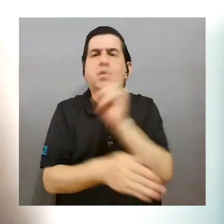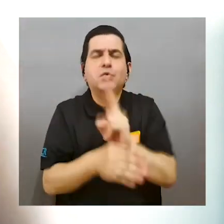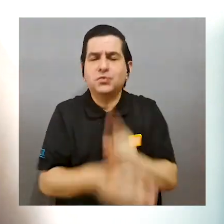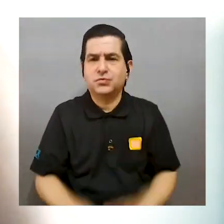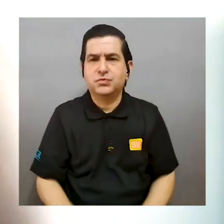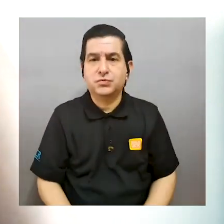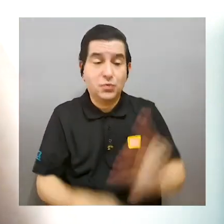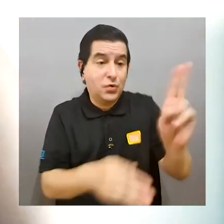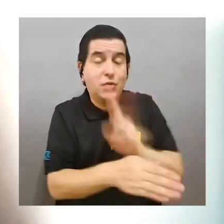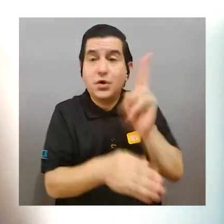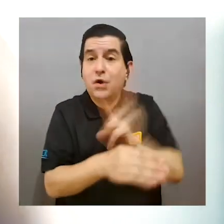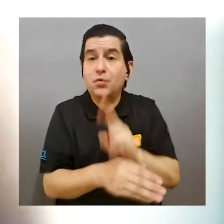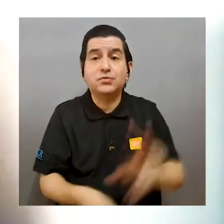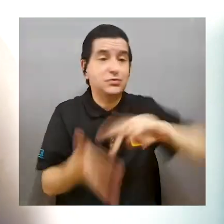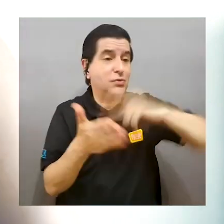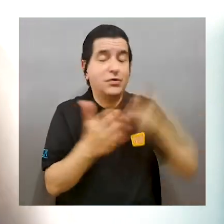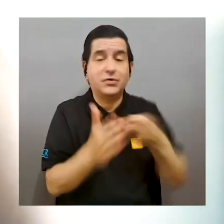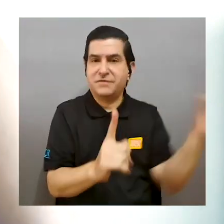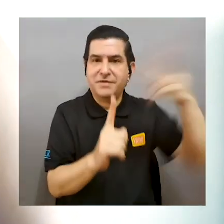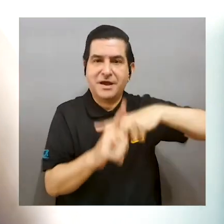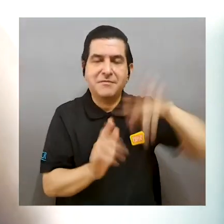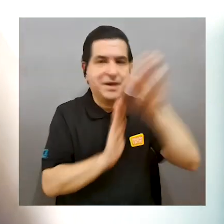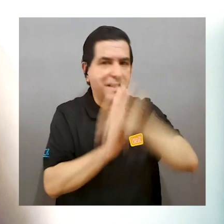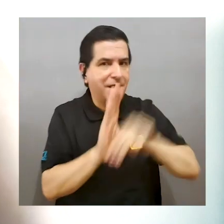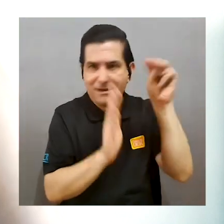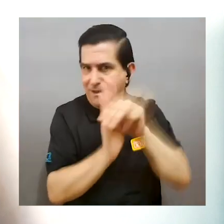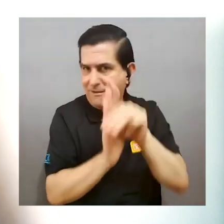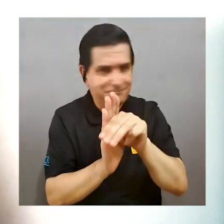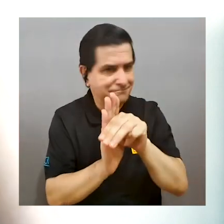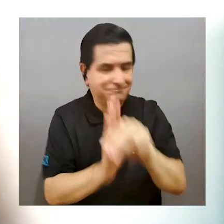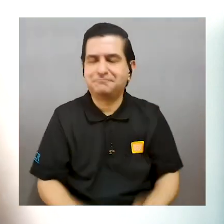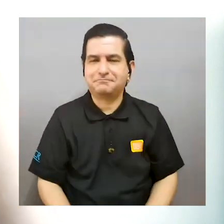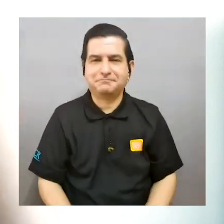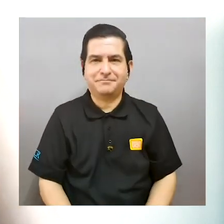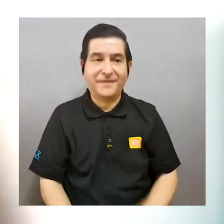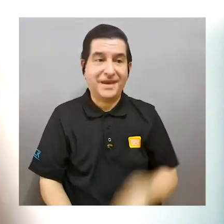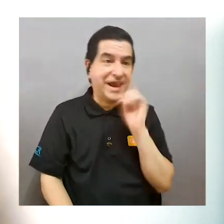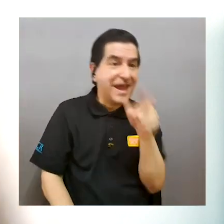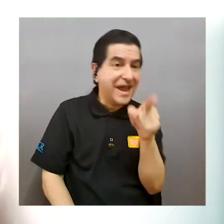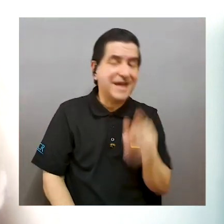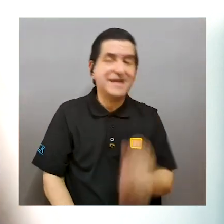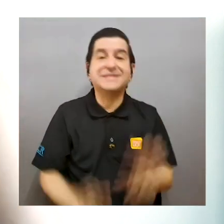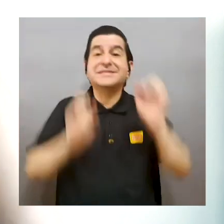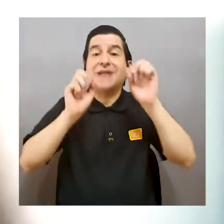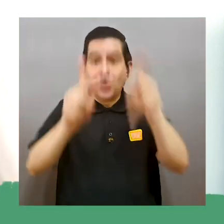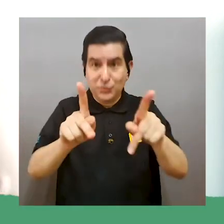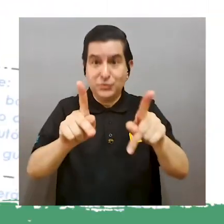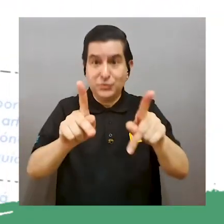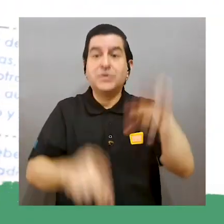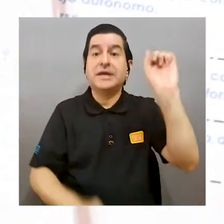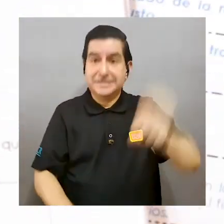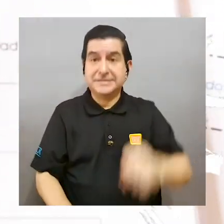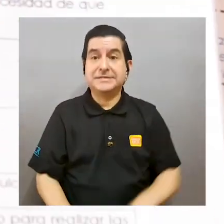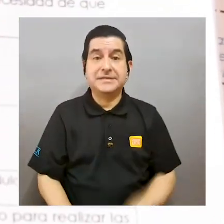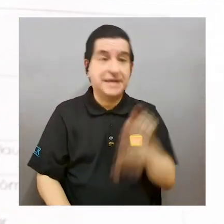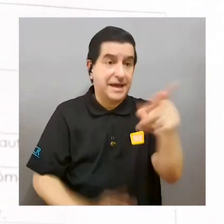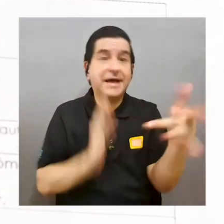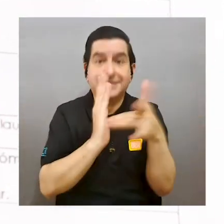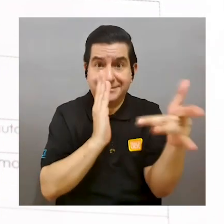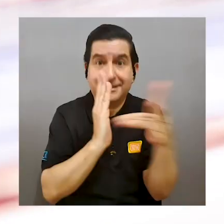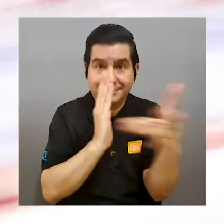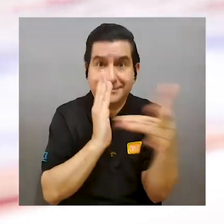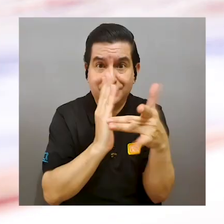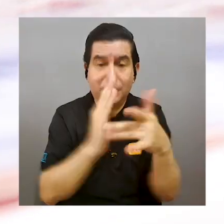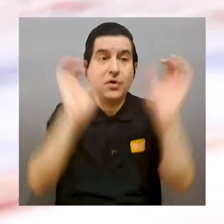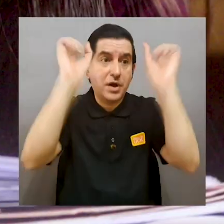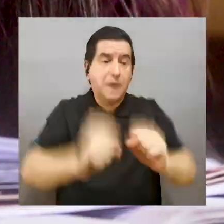¿verdad? Y el uso no es que se esté implementando en el currículum. Entonces, eso es como la oportunidad. ¿Cómo logramos que esas